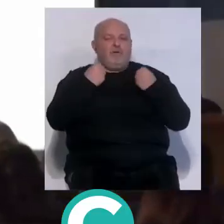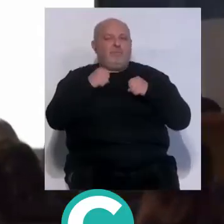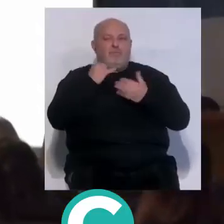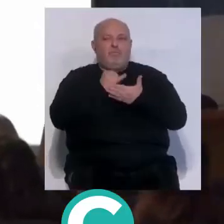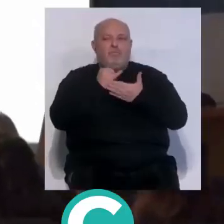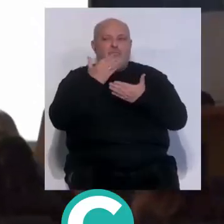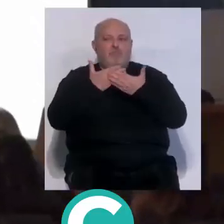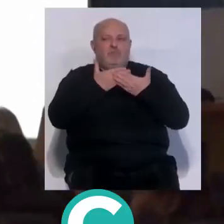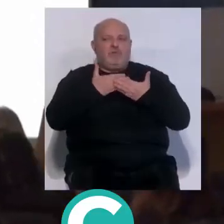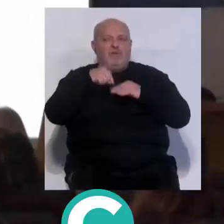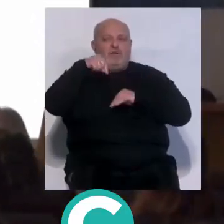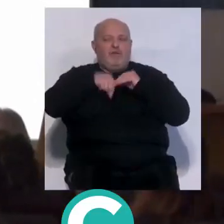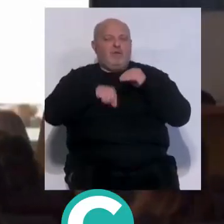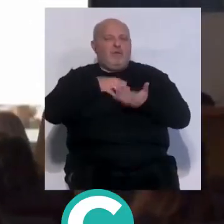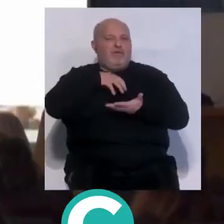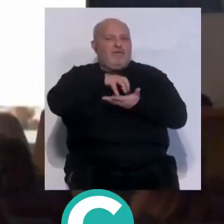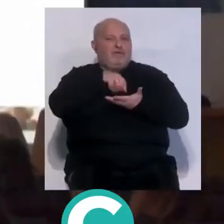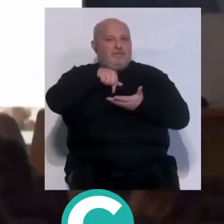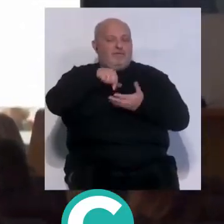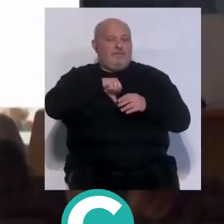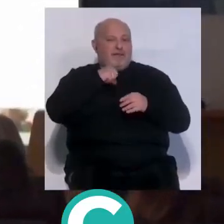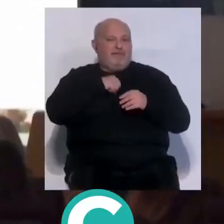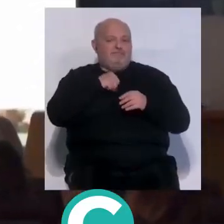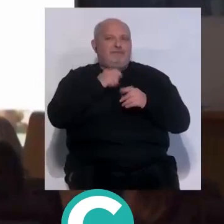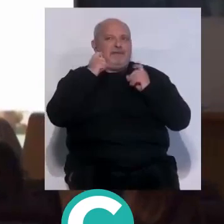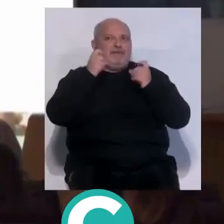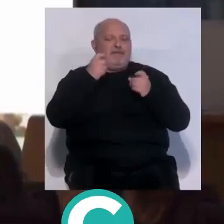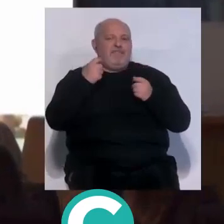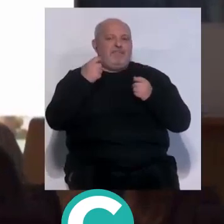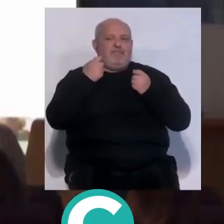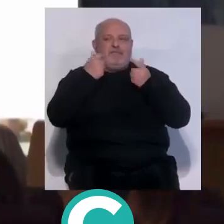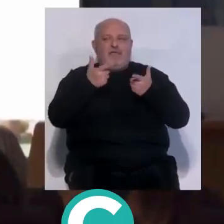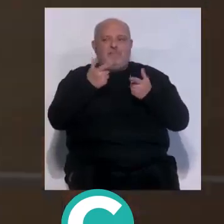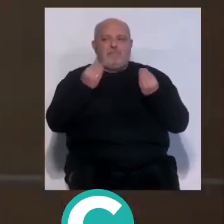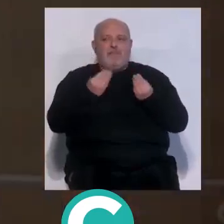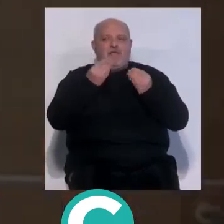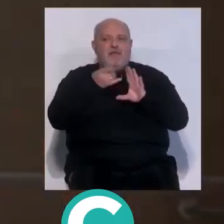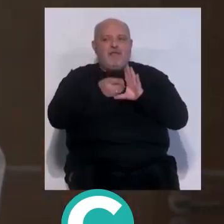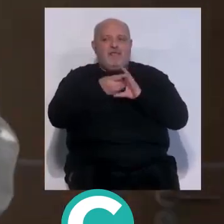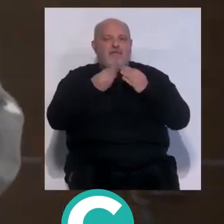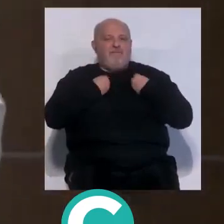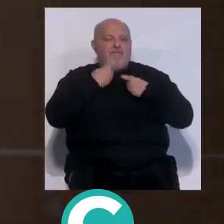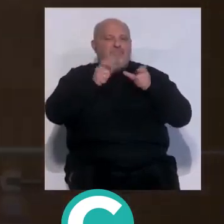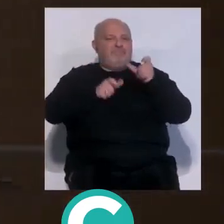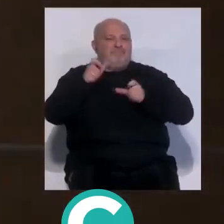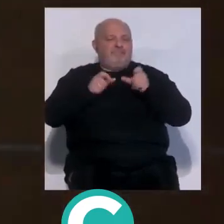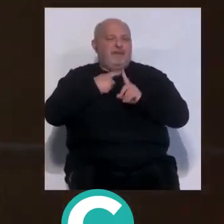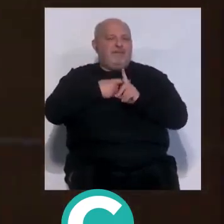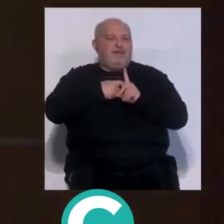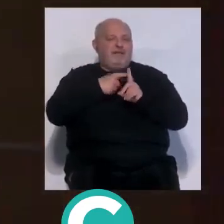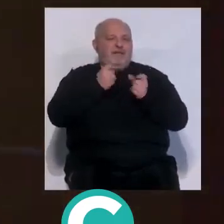hay estudios en investigación en nuestro centro para intentar aportar pues una mejora en la calidad de vida de los pacientes, tanto a nivel